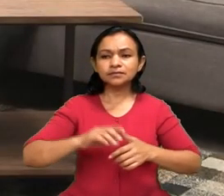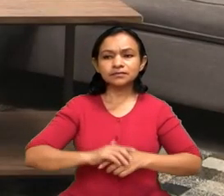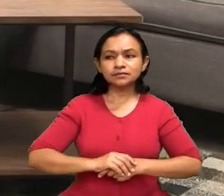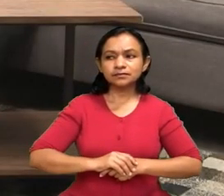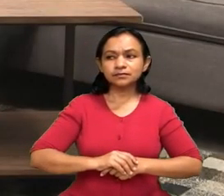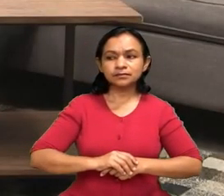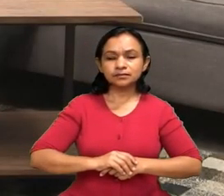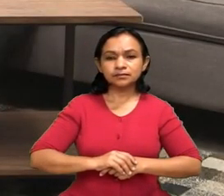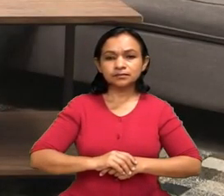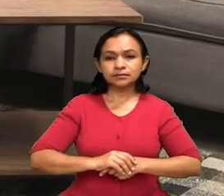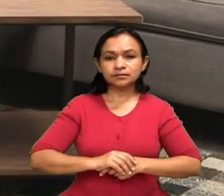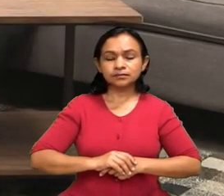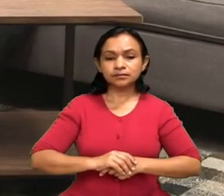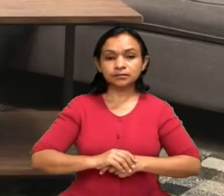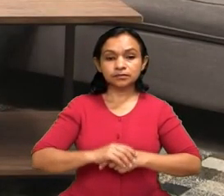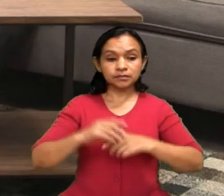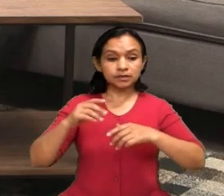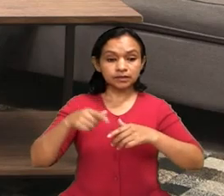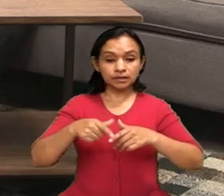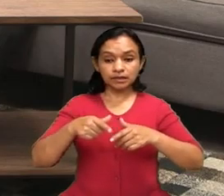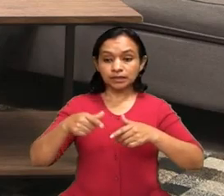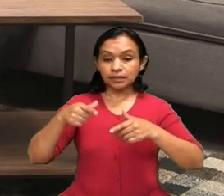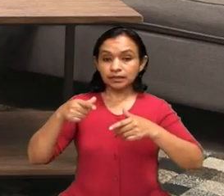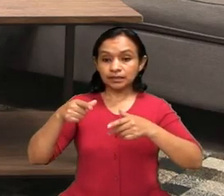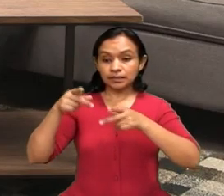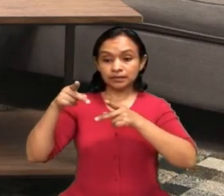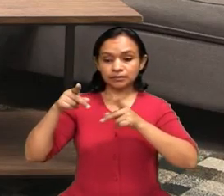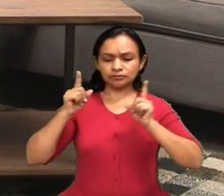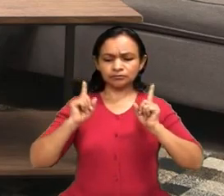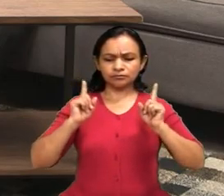Okay. Y los flancos del camino responden a mil voces: